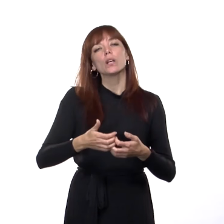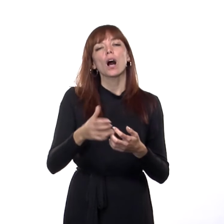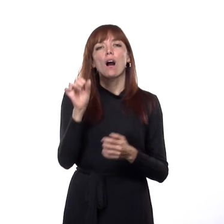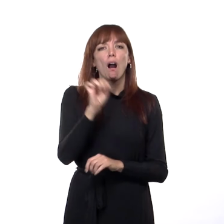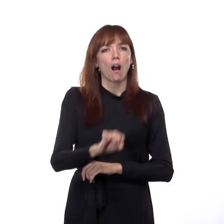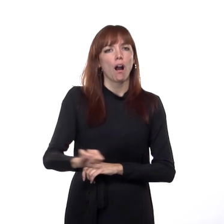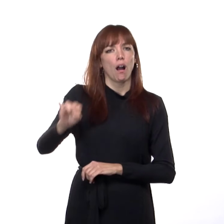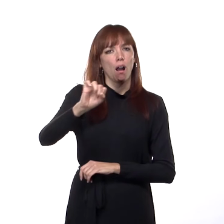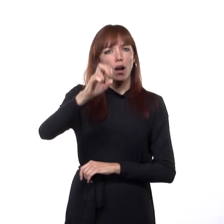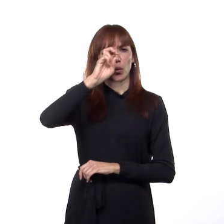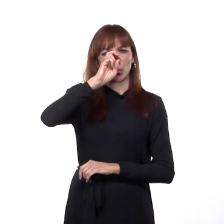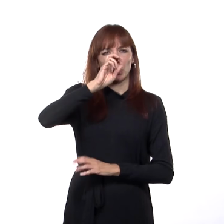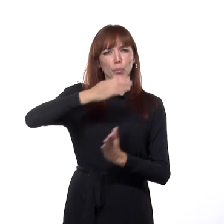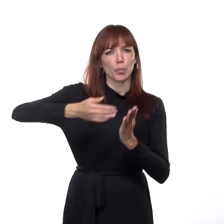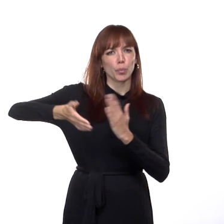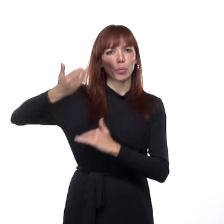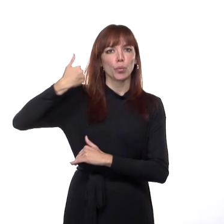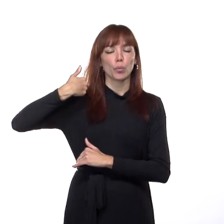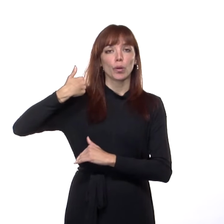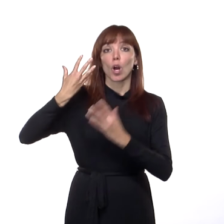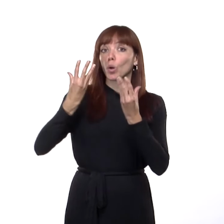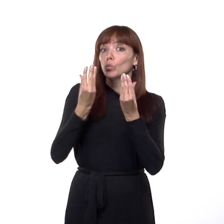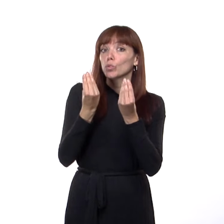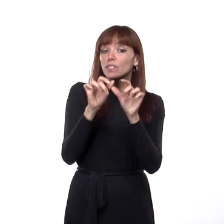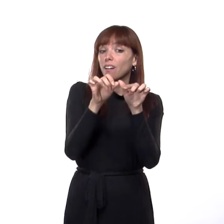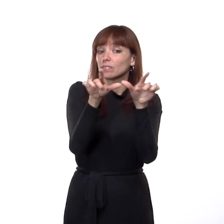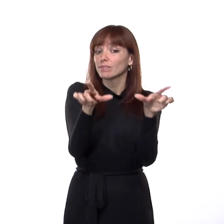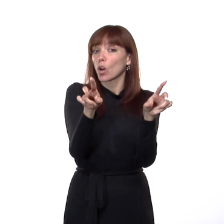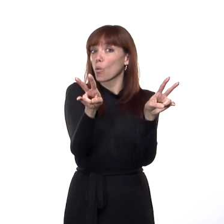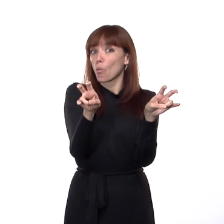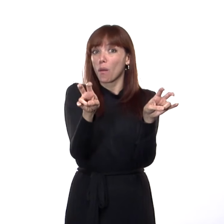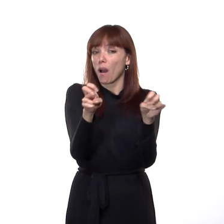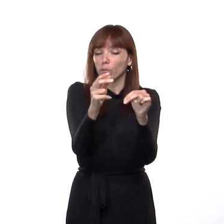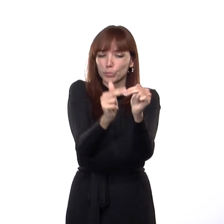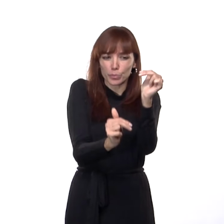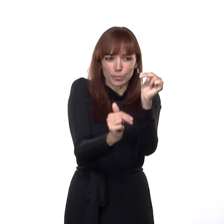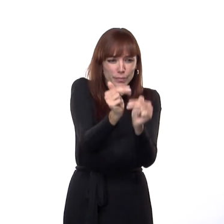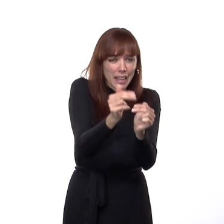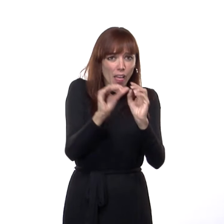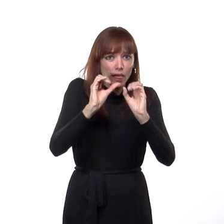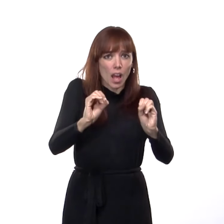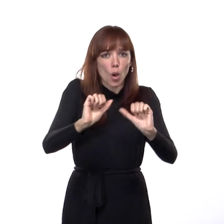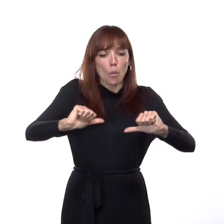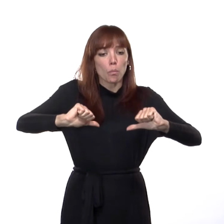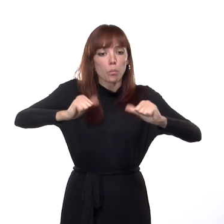años desafortunadamente no hay muchas plantas nuevas donde puedas construir algo desde un